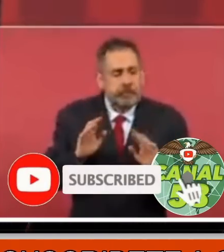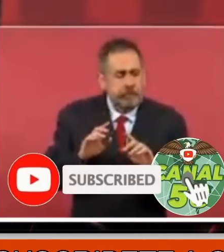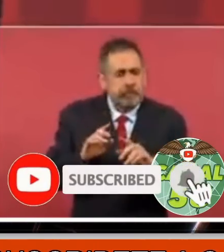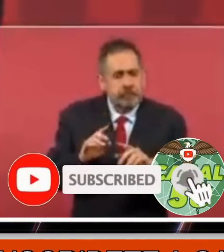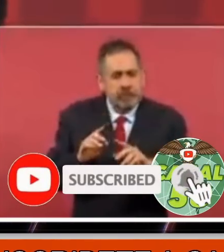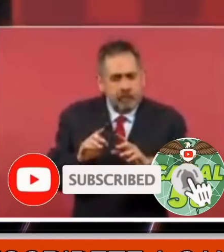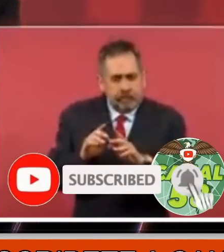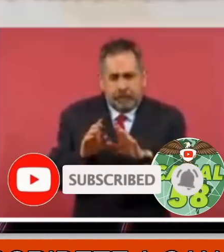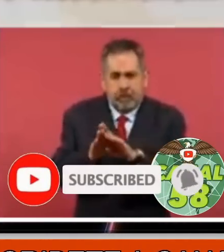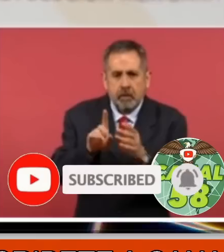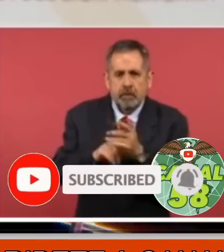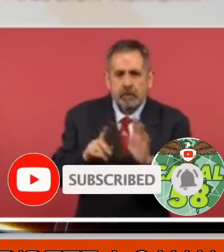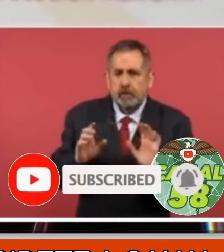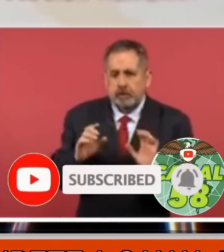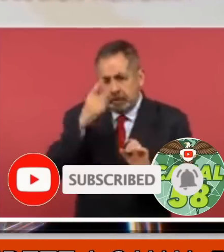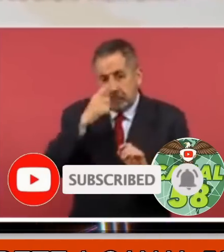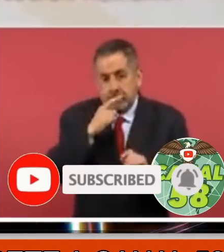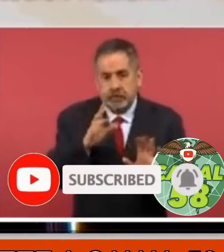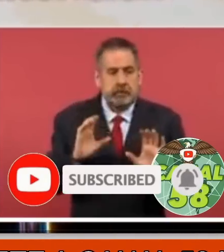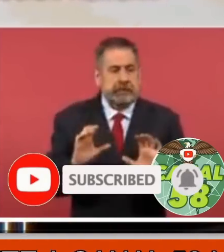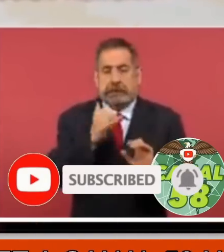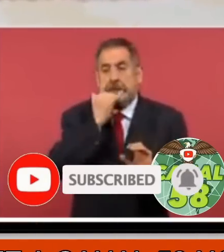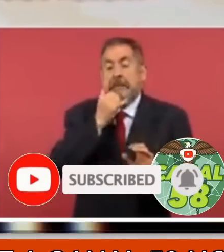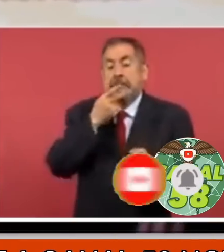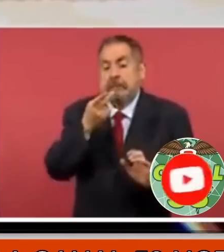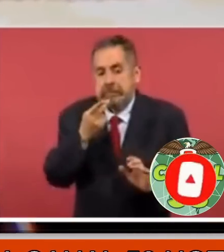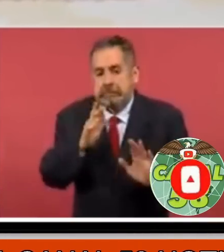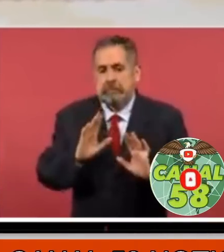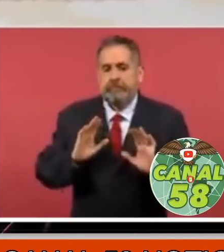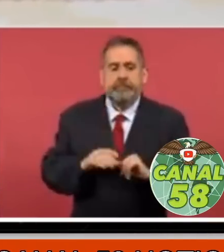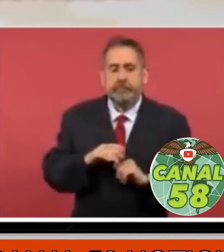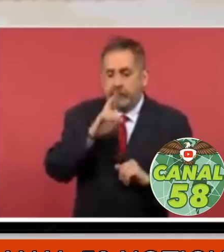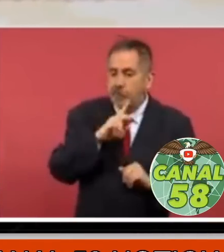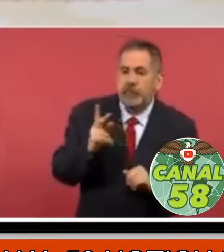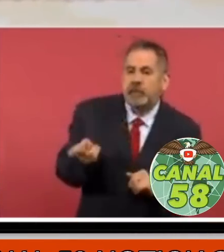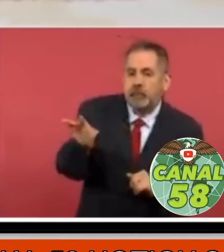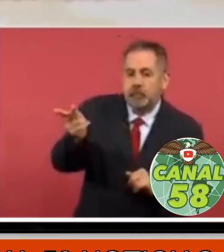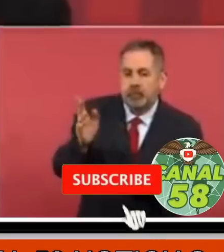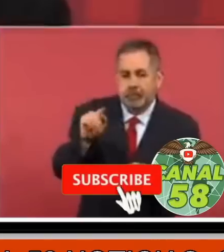equivocarnos, ahora sí que para no equivocarnos, lo mejor es preguntar.